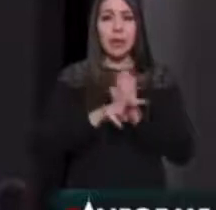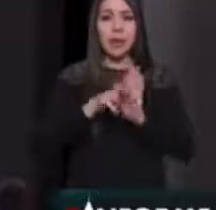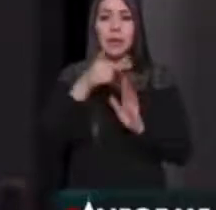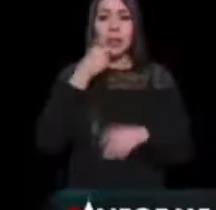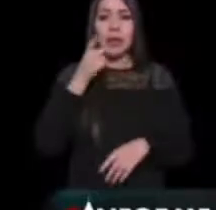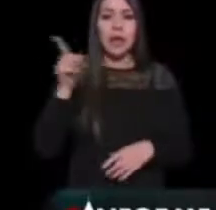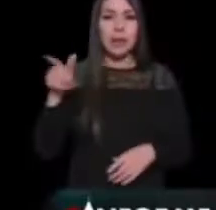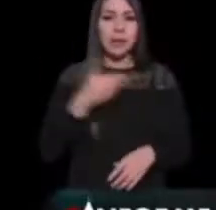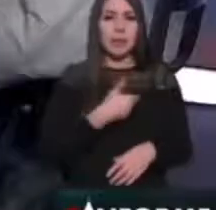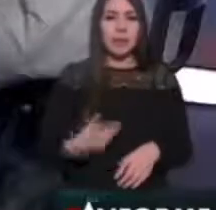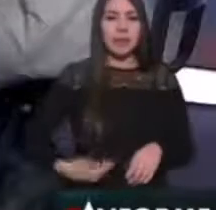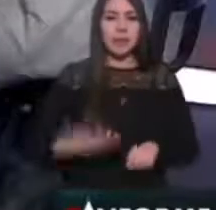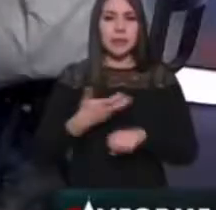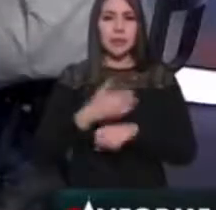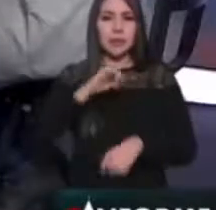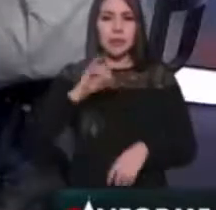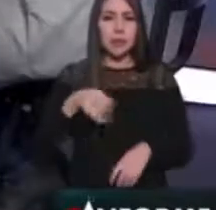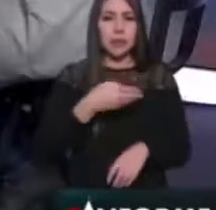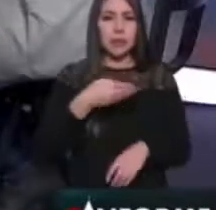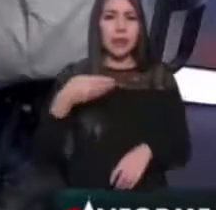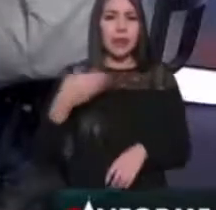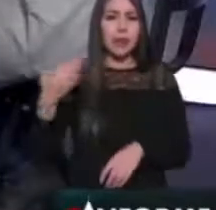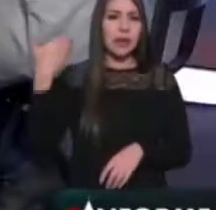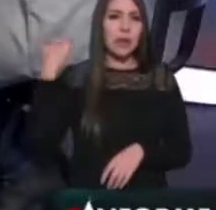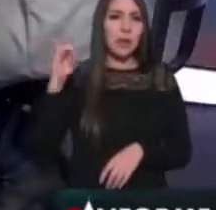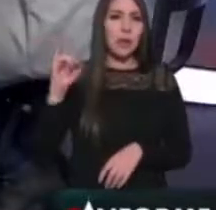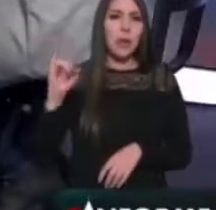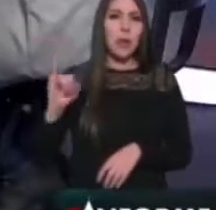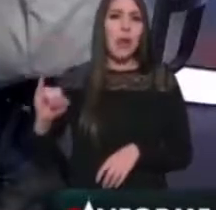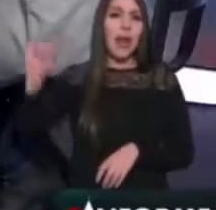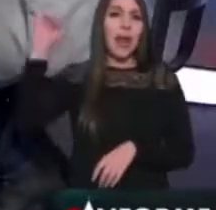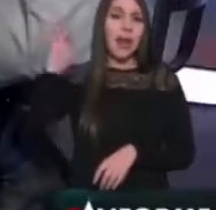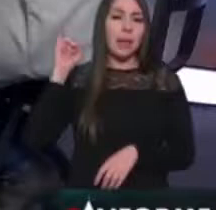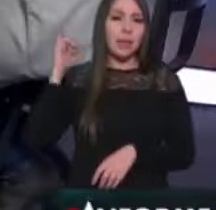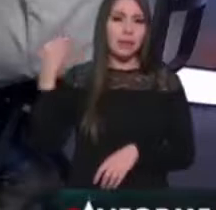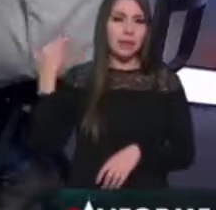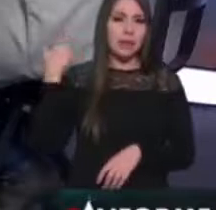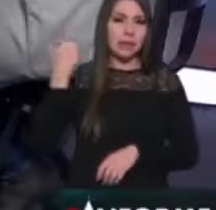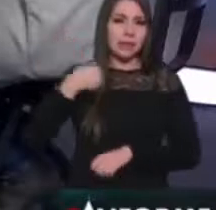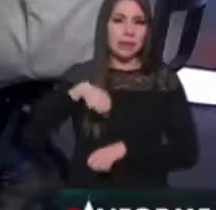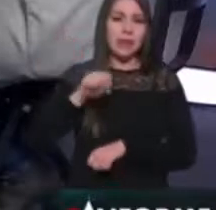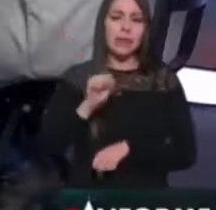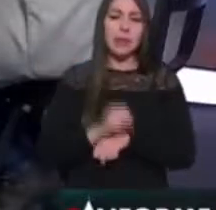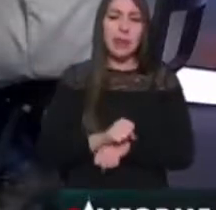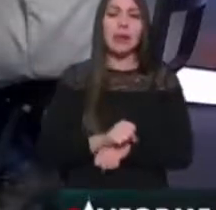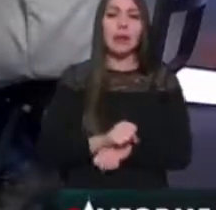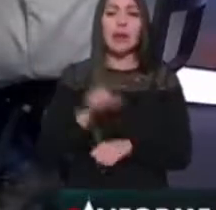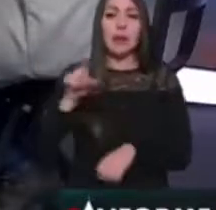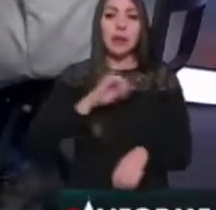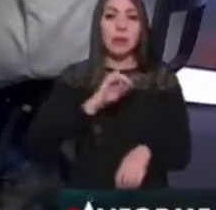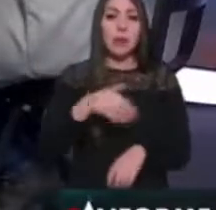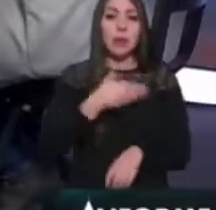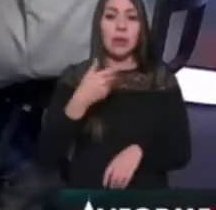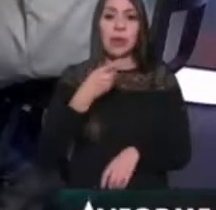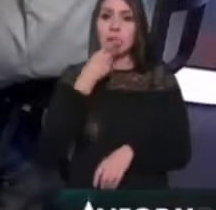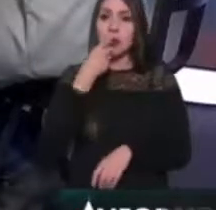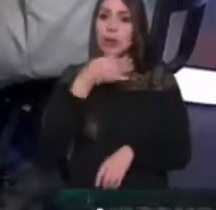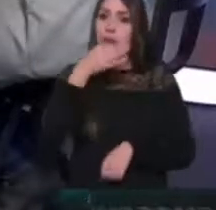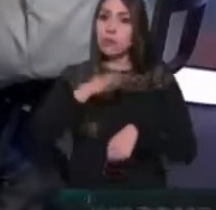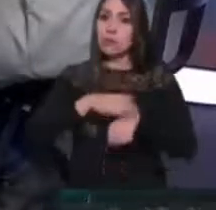el jueves de la semana pasada, en donde supuestamente Biden declaraba que iba a invadir